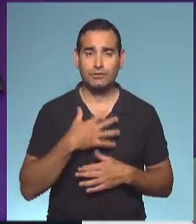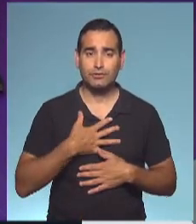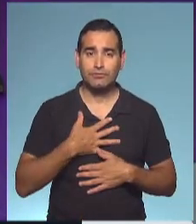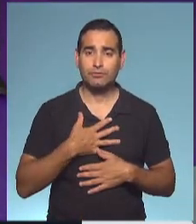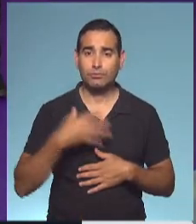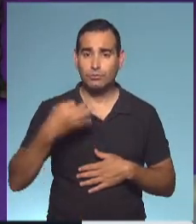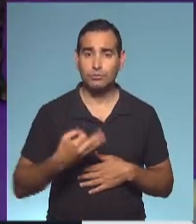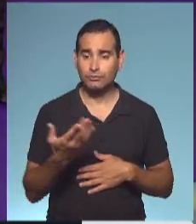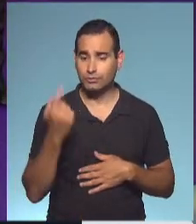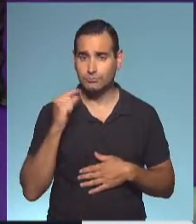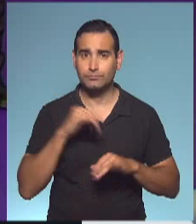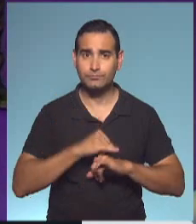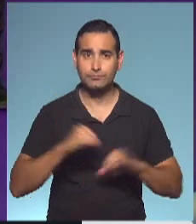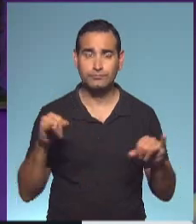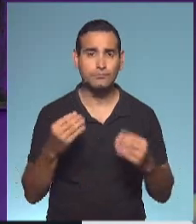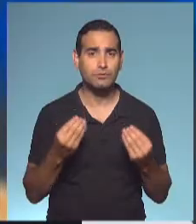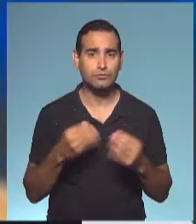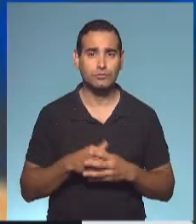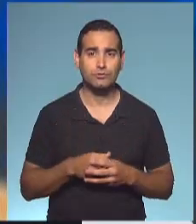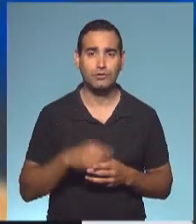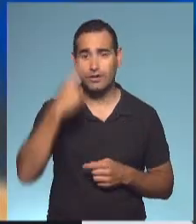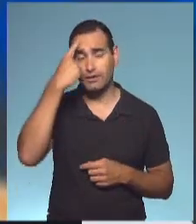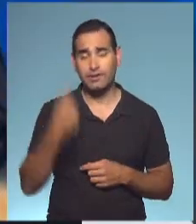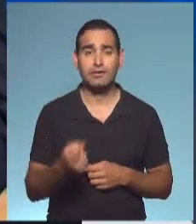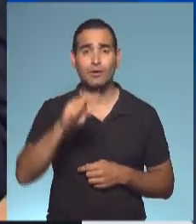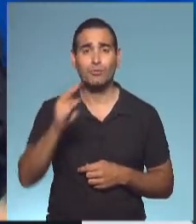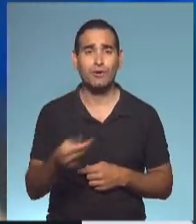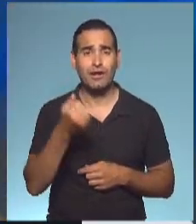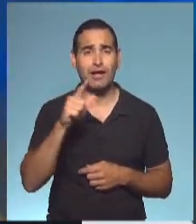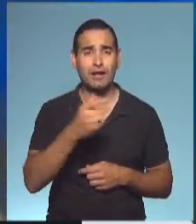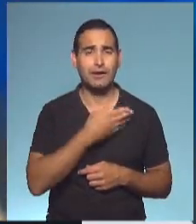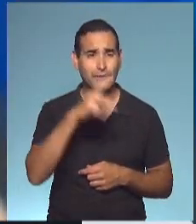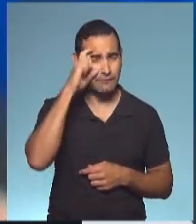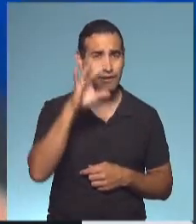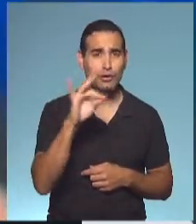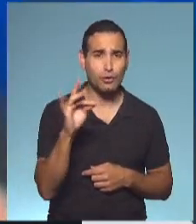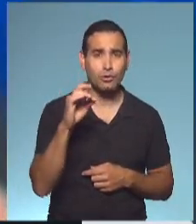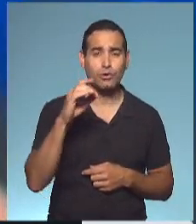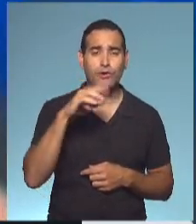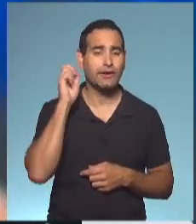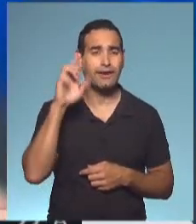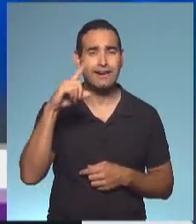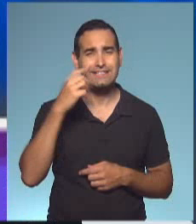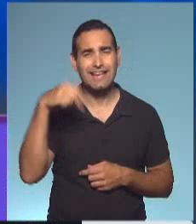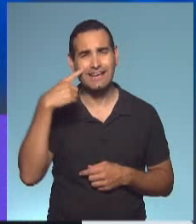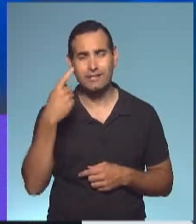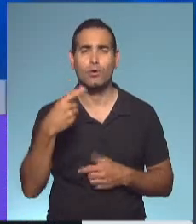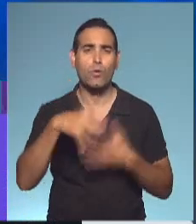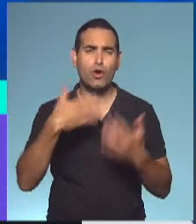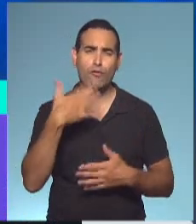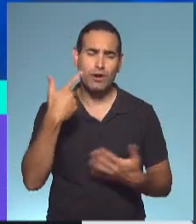de conocer hace muy pocos minutos. ¿Qué pasó, Maxi? Tristísimo, falleció Alfredo Graziani, el murciélago, histórico jugador de